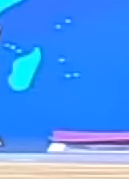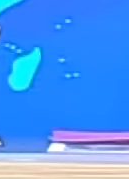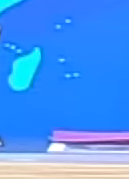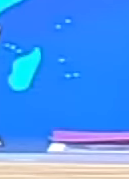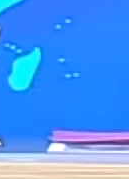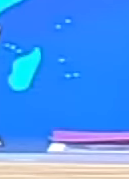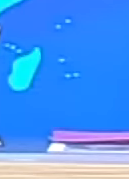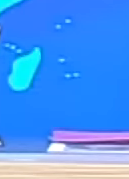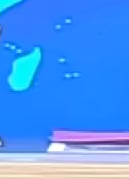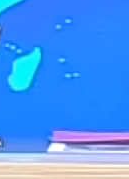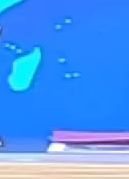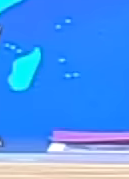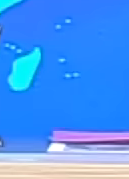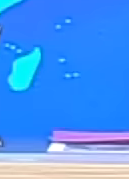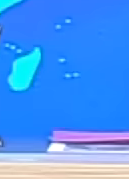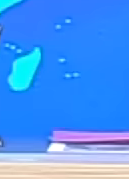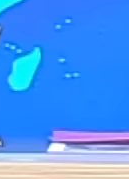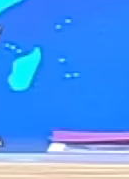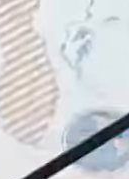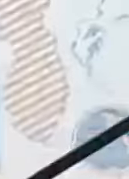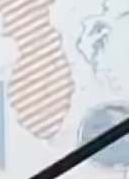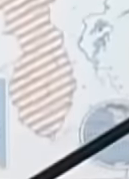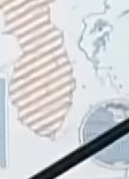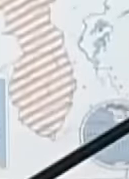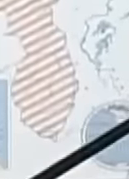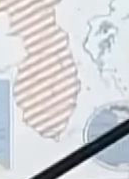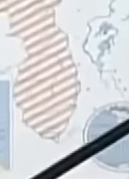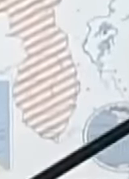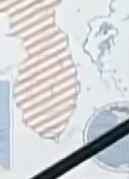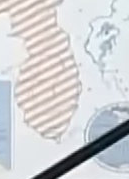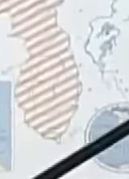Guyana, reconozco tu independencia